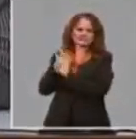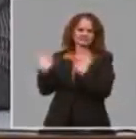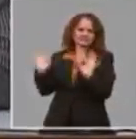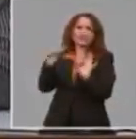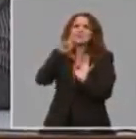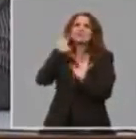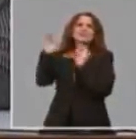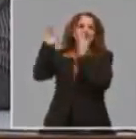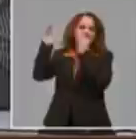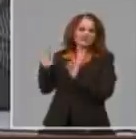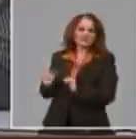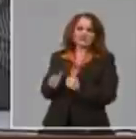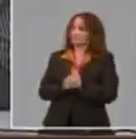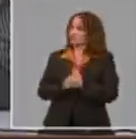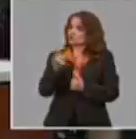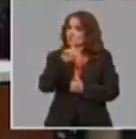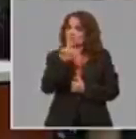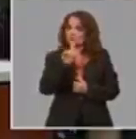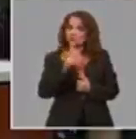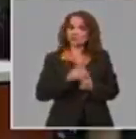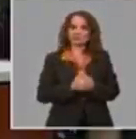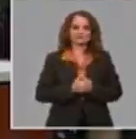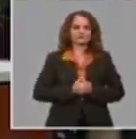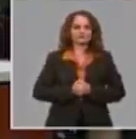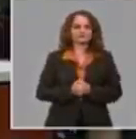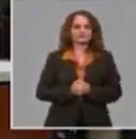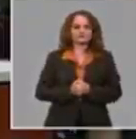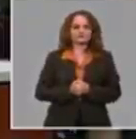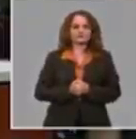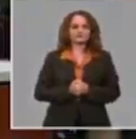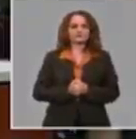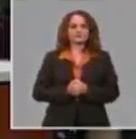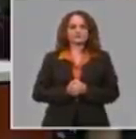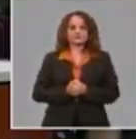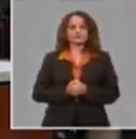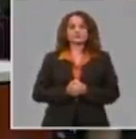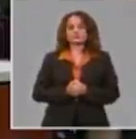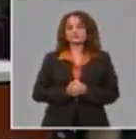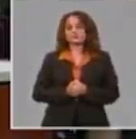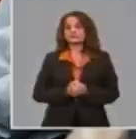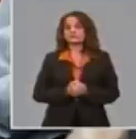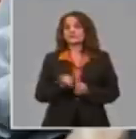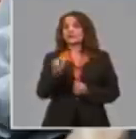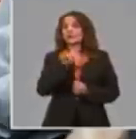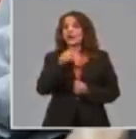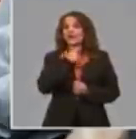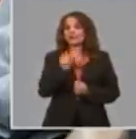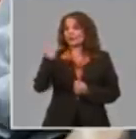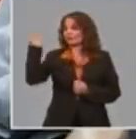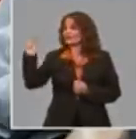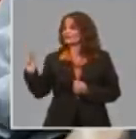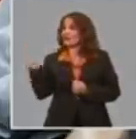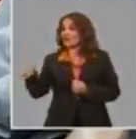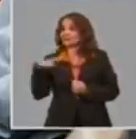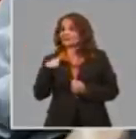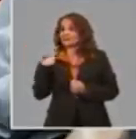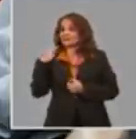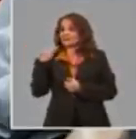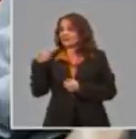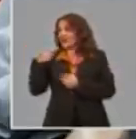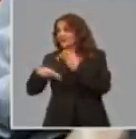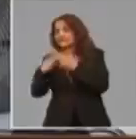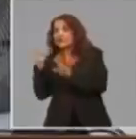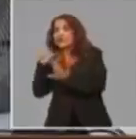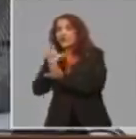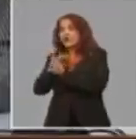en esto en estos hechos que además de actuar contra la legalidad están afectando y están incitando al